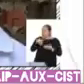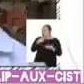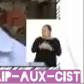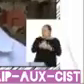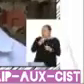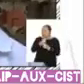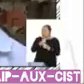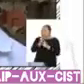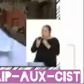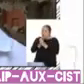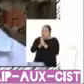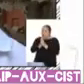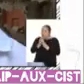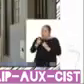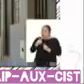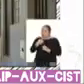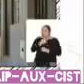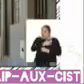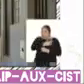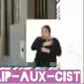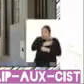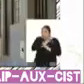piden secundaria completa. ¿Qué, no sabías?